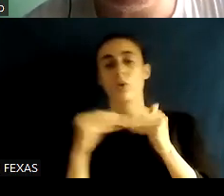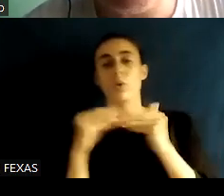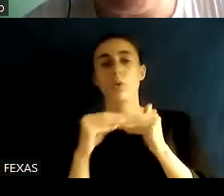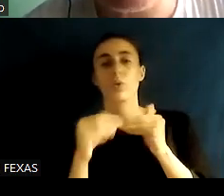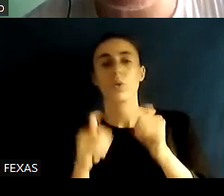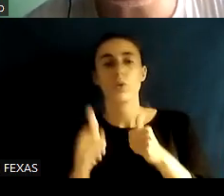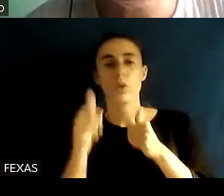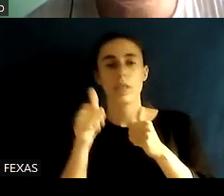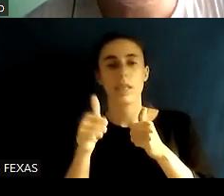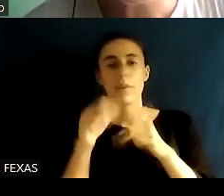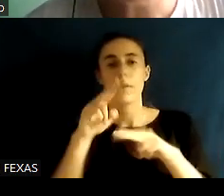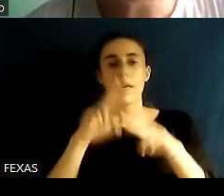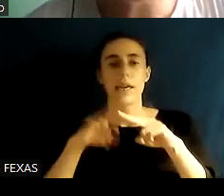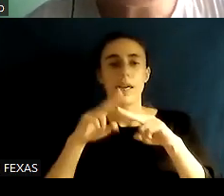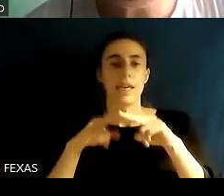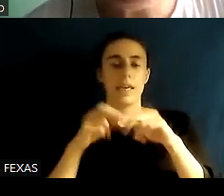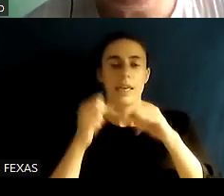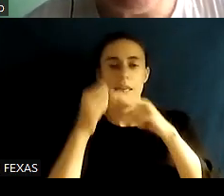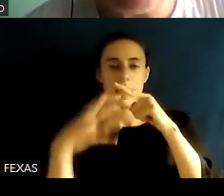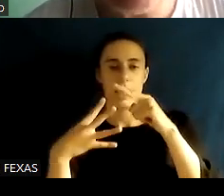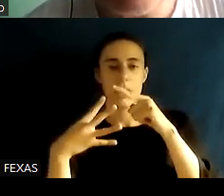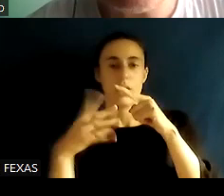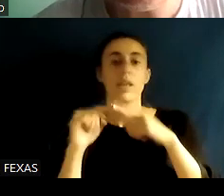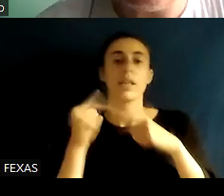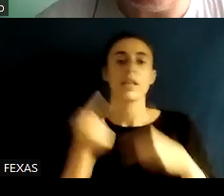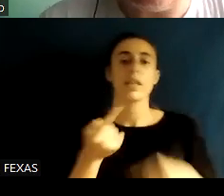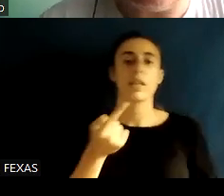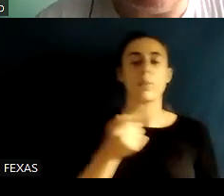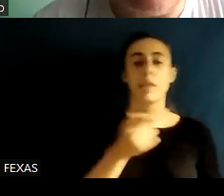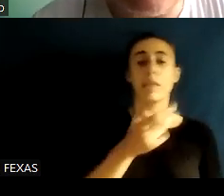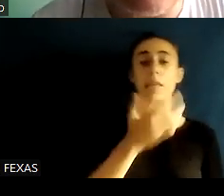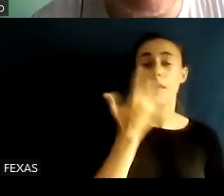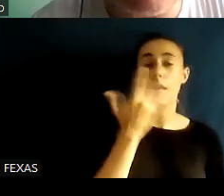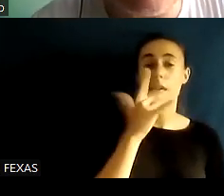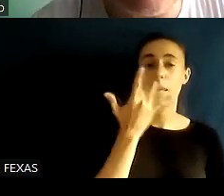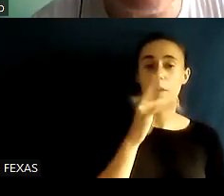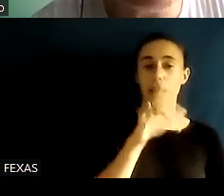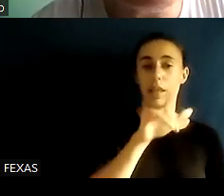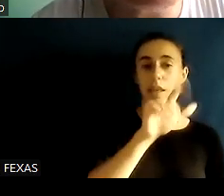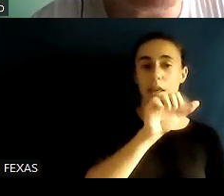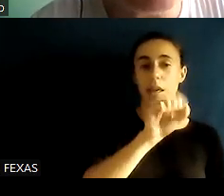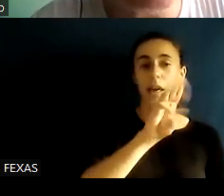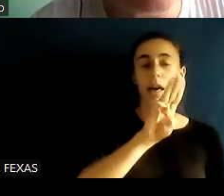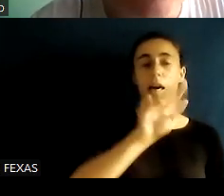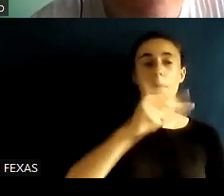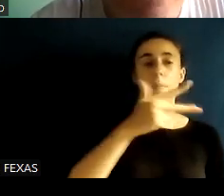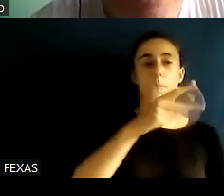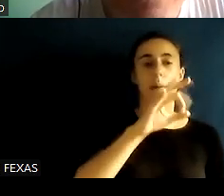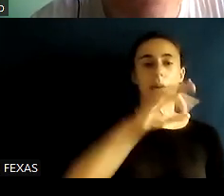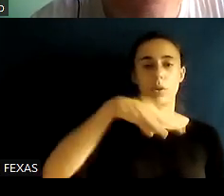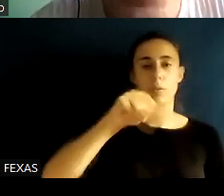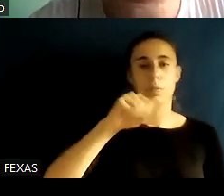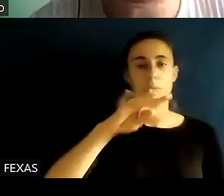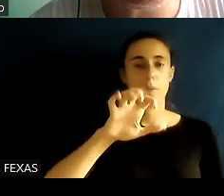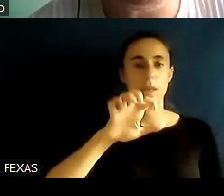y el deuterococo quizás. Y luego tenemos el lapacho, el mate y el reishi. Sabéis que el lapacho y el mate lo podéis encontrar en el té